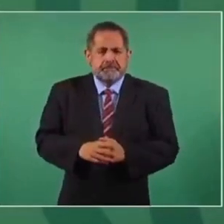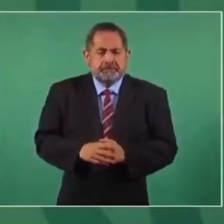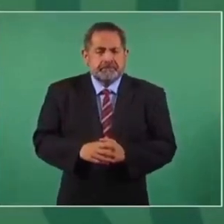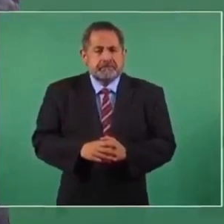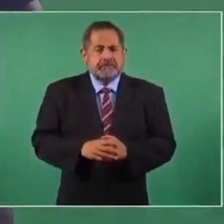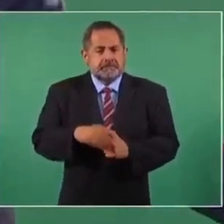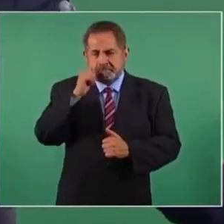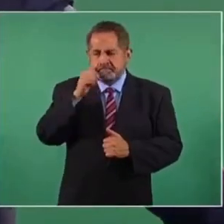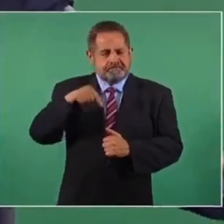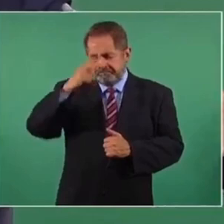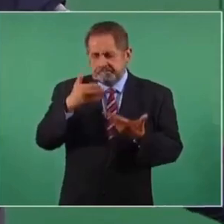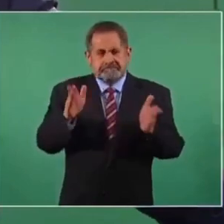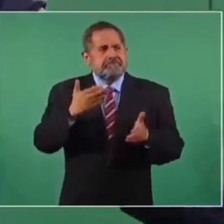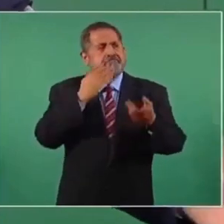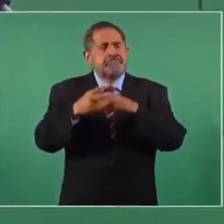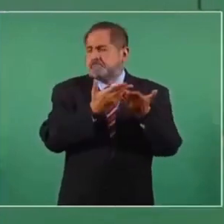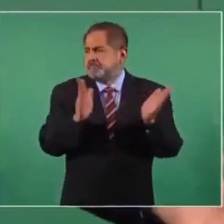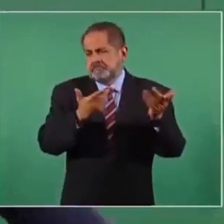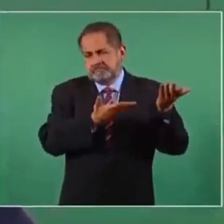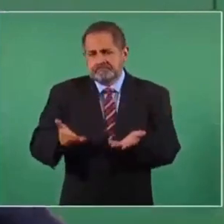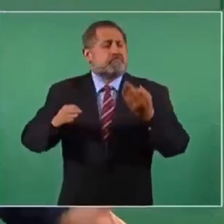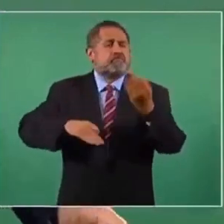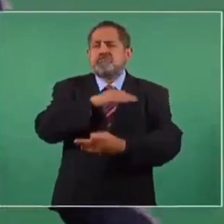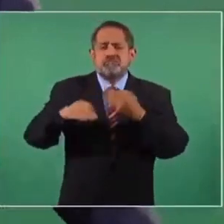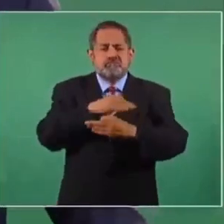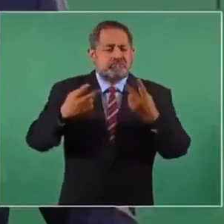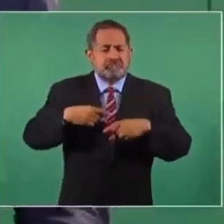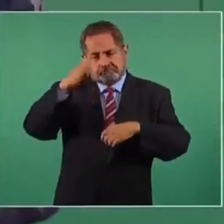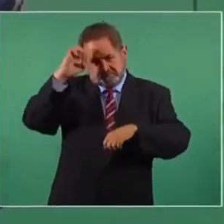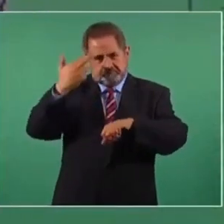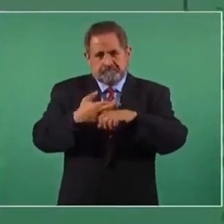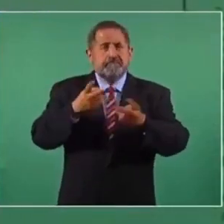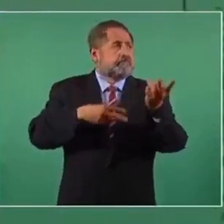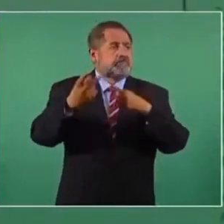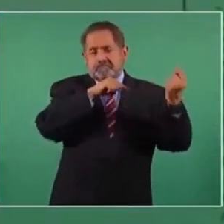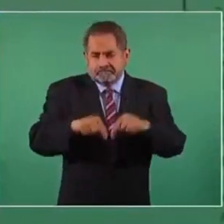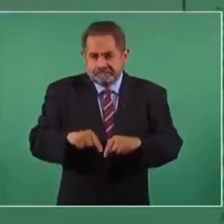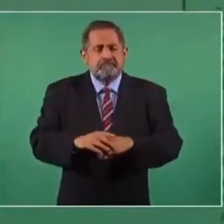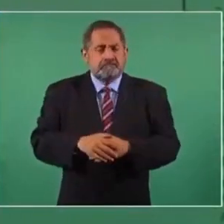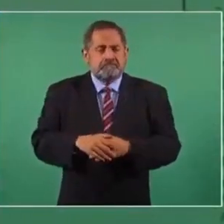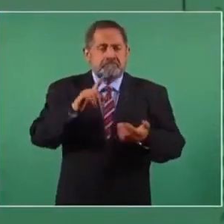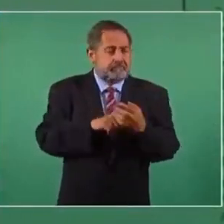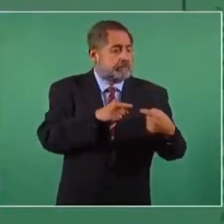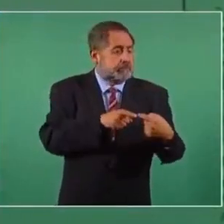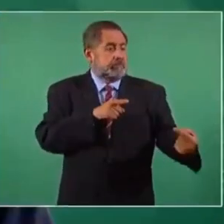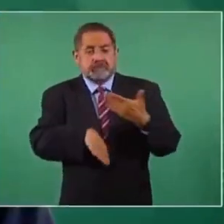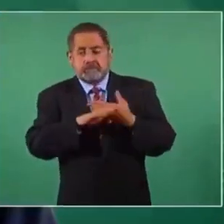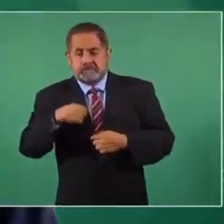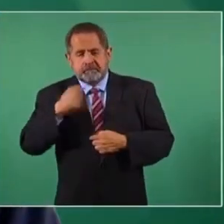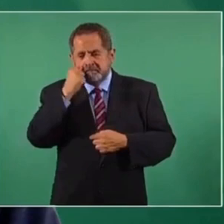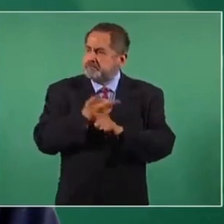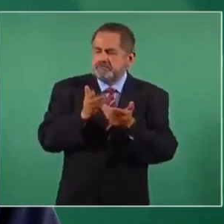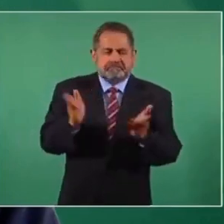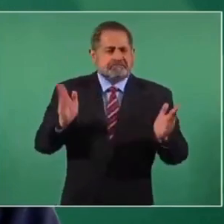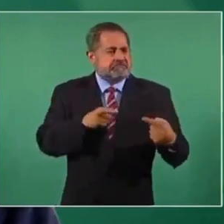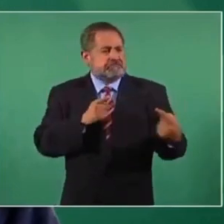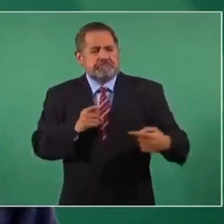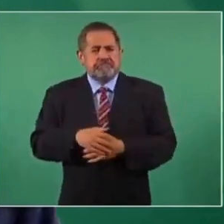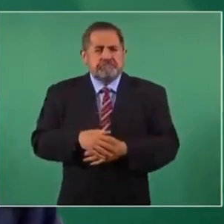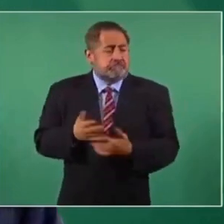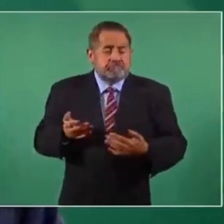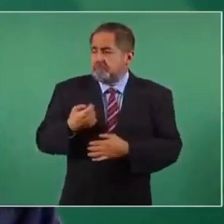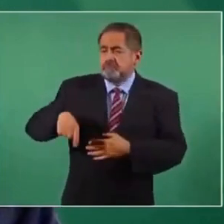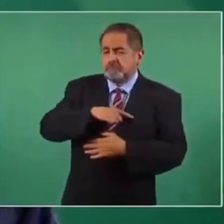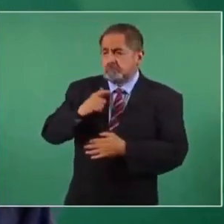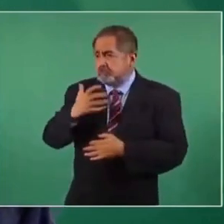Siempre son bienvenidos todos los extranjeros, aunque sean opositores. No tenemos